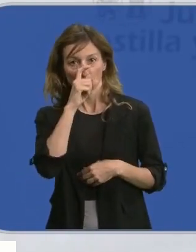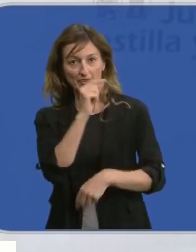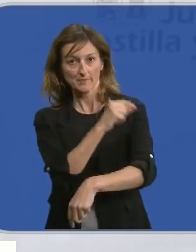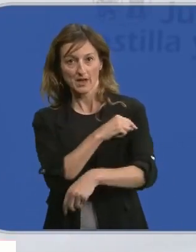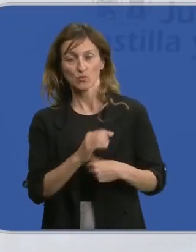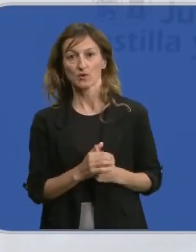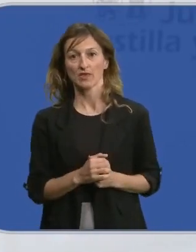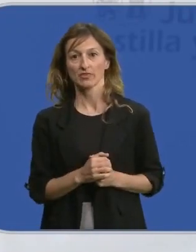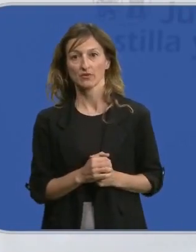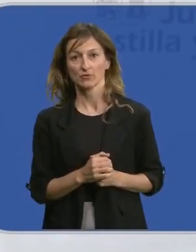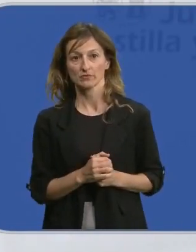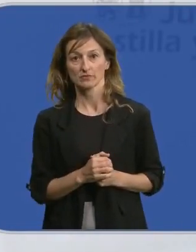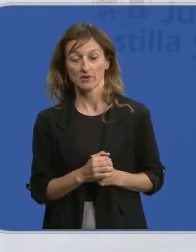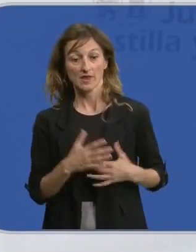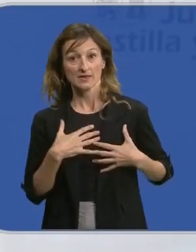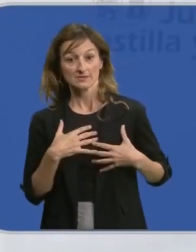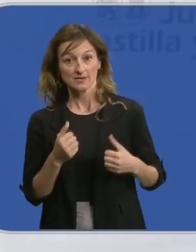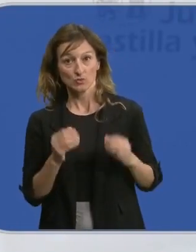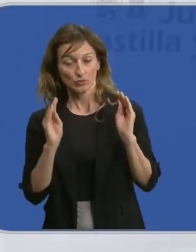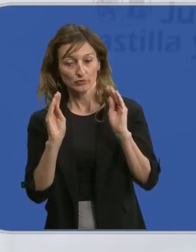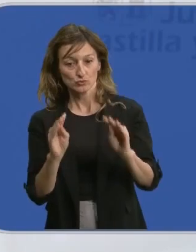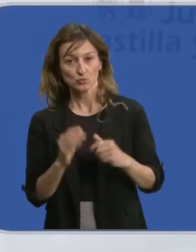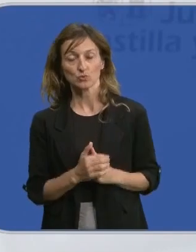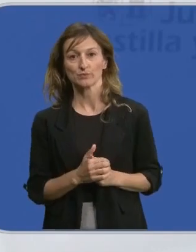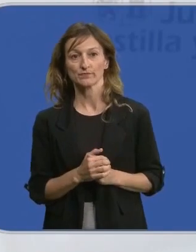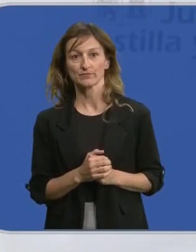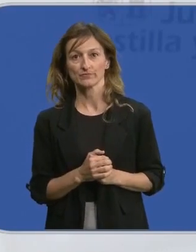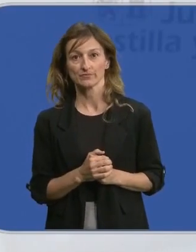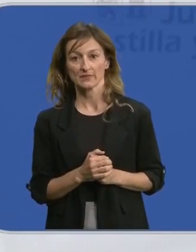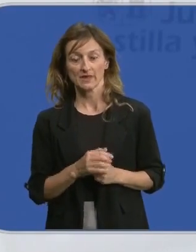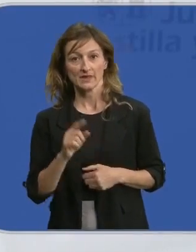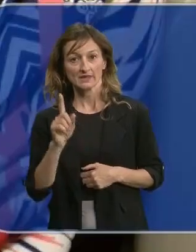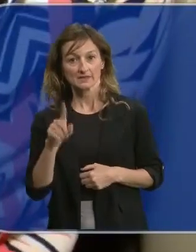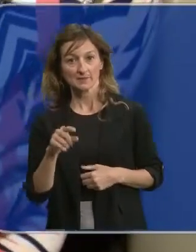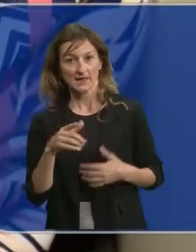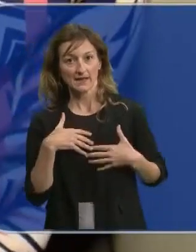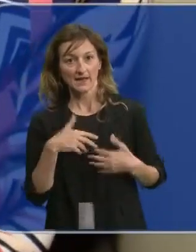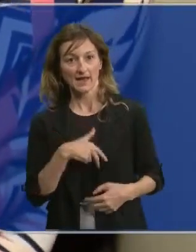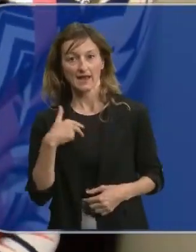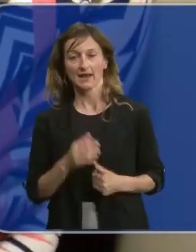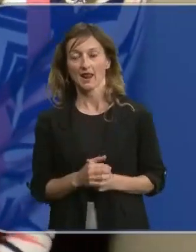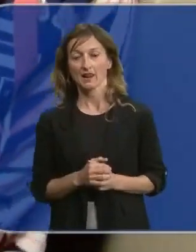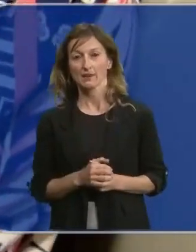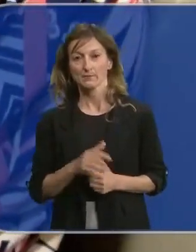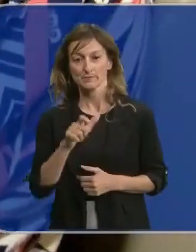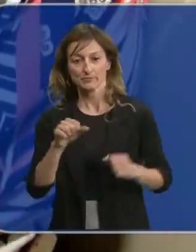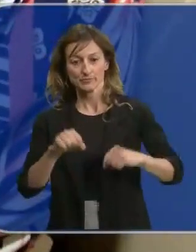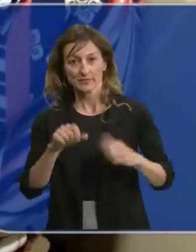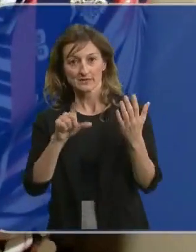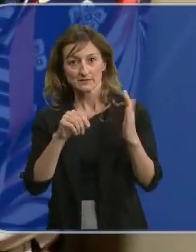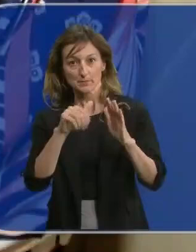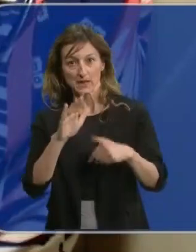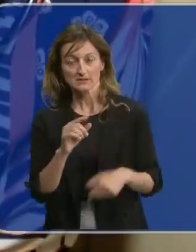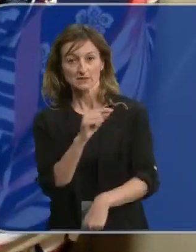vacunación tanto para la salud de estas personas como para la salud en general como novedad las personas mayores de 60